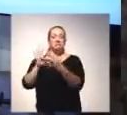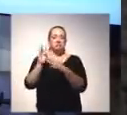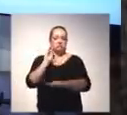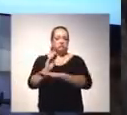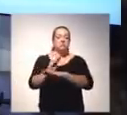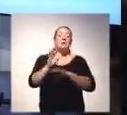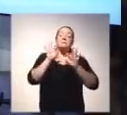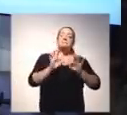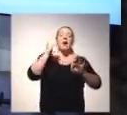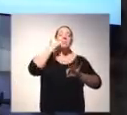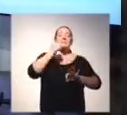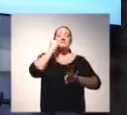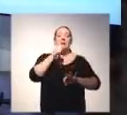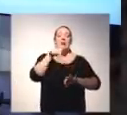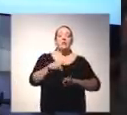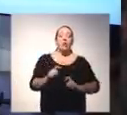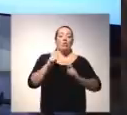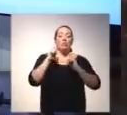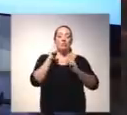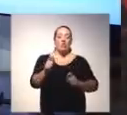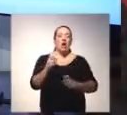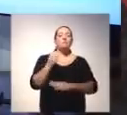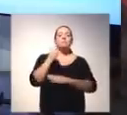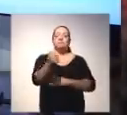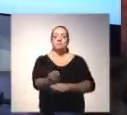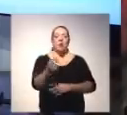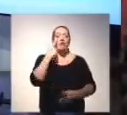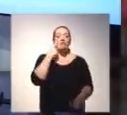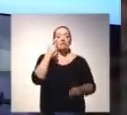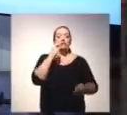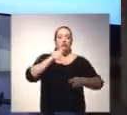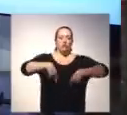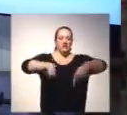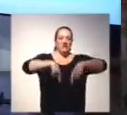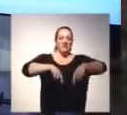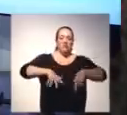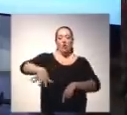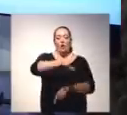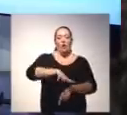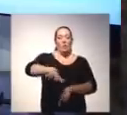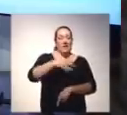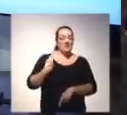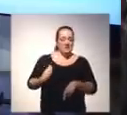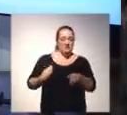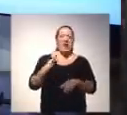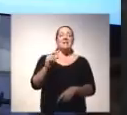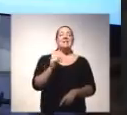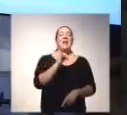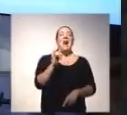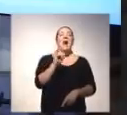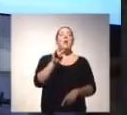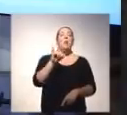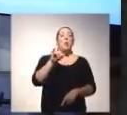sábado concretamente, estableceremos un refuerzo en el control del tráfico en esta zona de la plaza de Tajuya, y